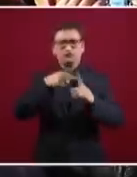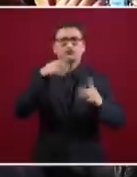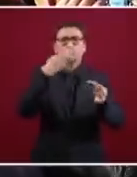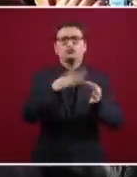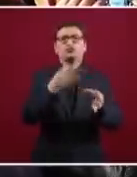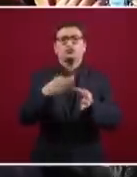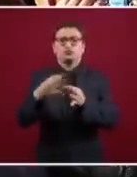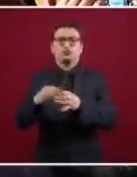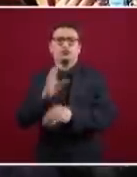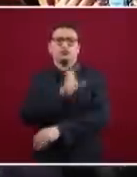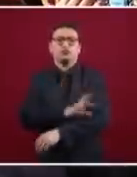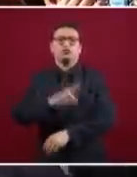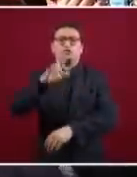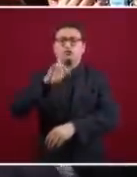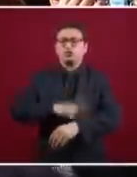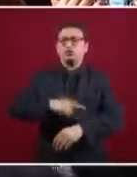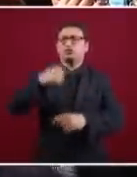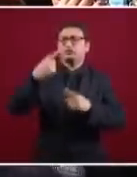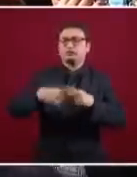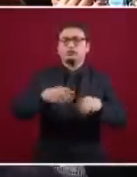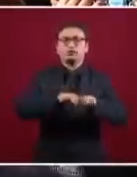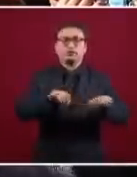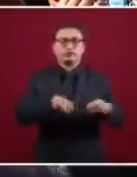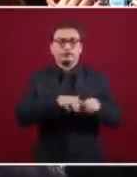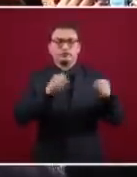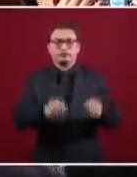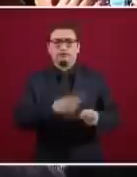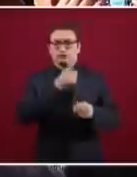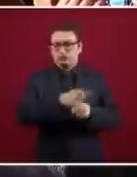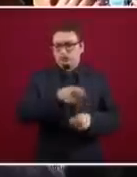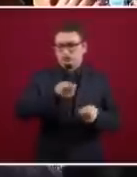coordinadas desde el gabinete de seguridad